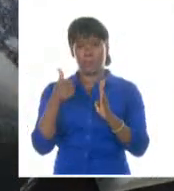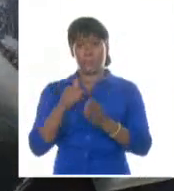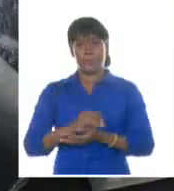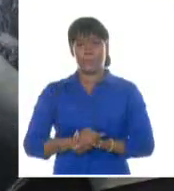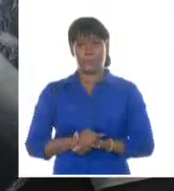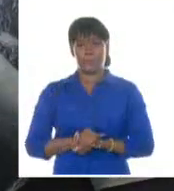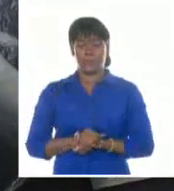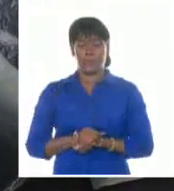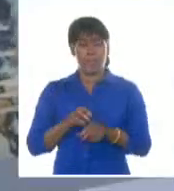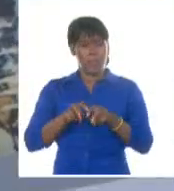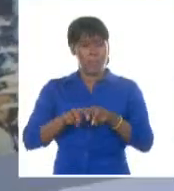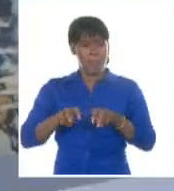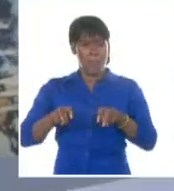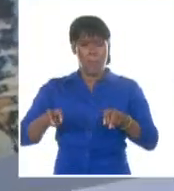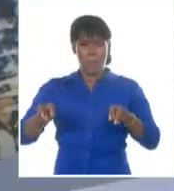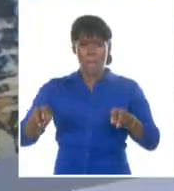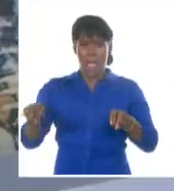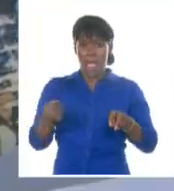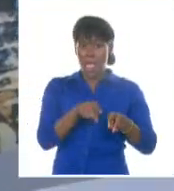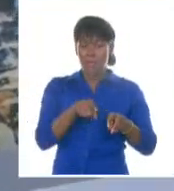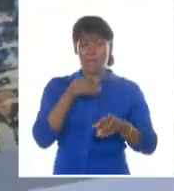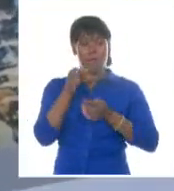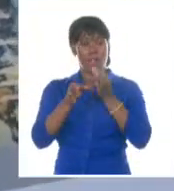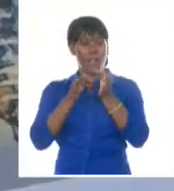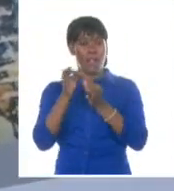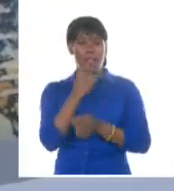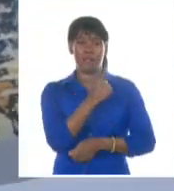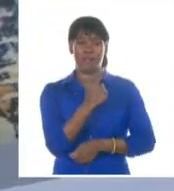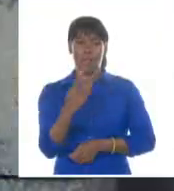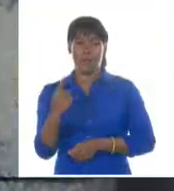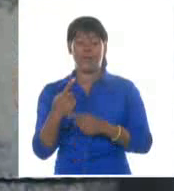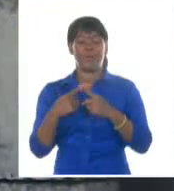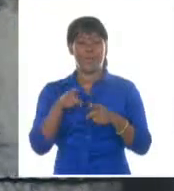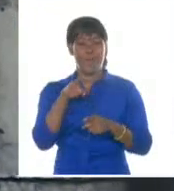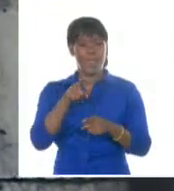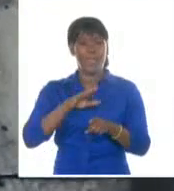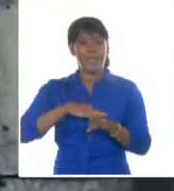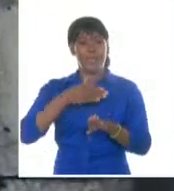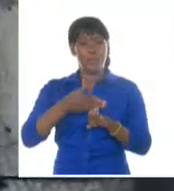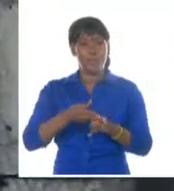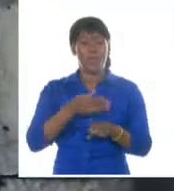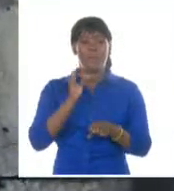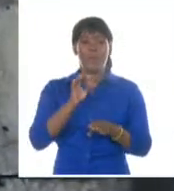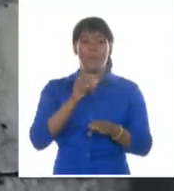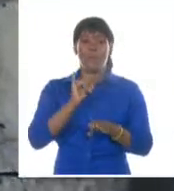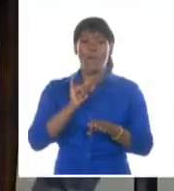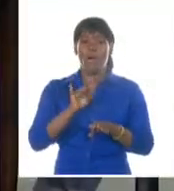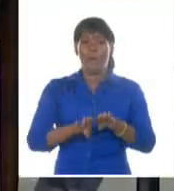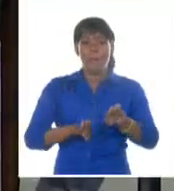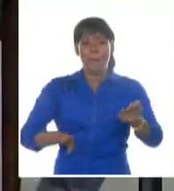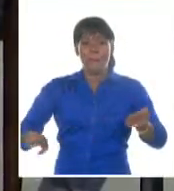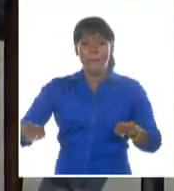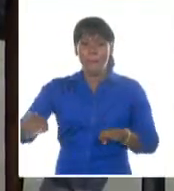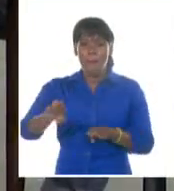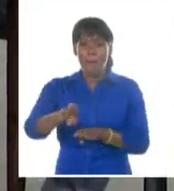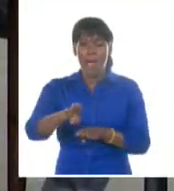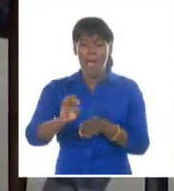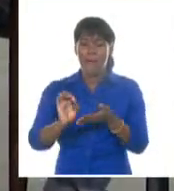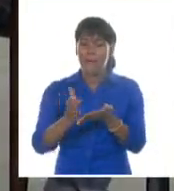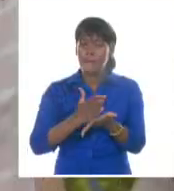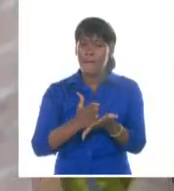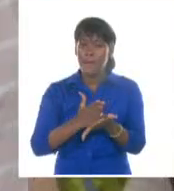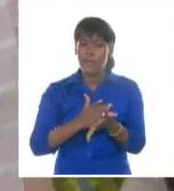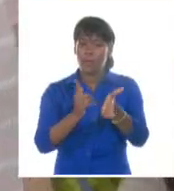se exhibió una muestra de los fondos que atesora la Fundación Alejo Carpentier. La actividad marcó el inicio del programa de